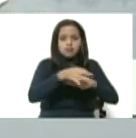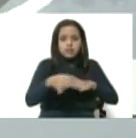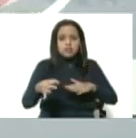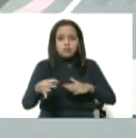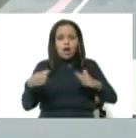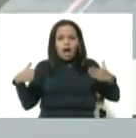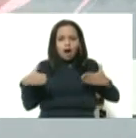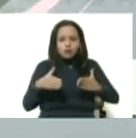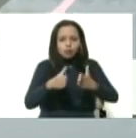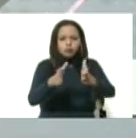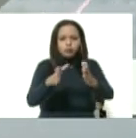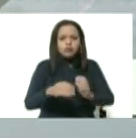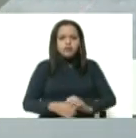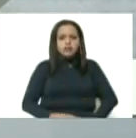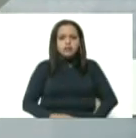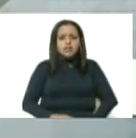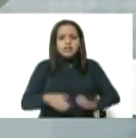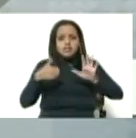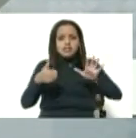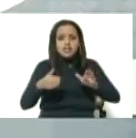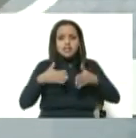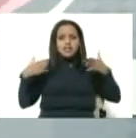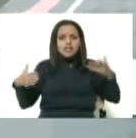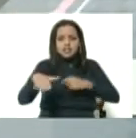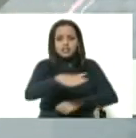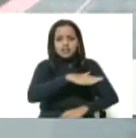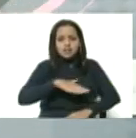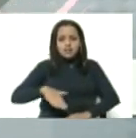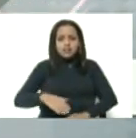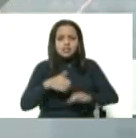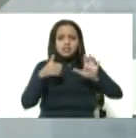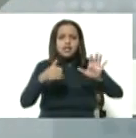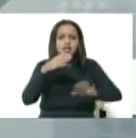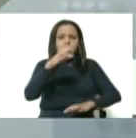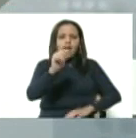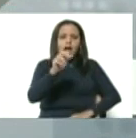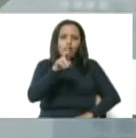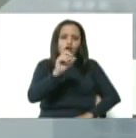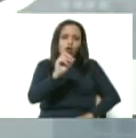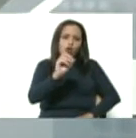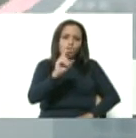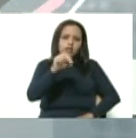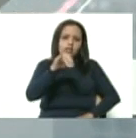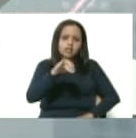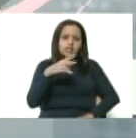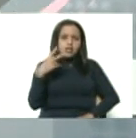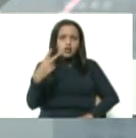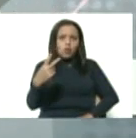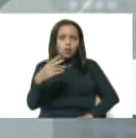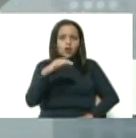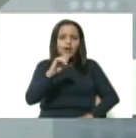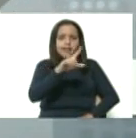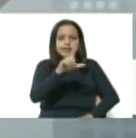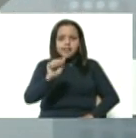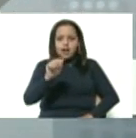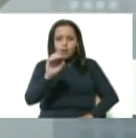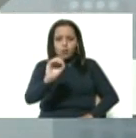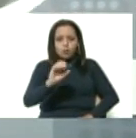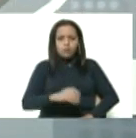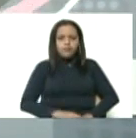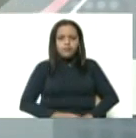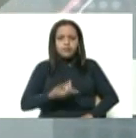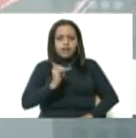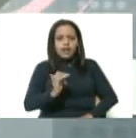Orinoco, 6 de La Gran Sabana, 6 de Caroní y 2 del Callado. Todos ellos en relación a